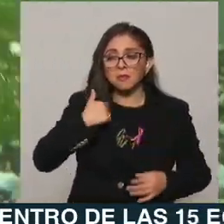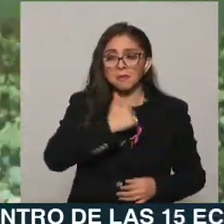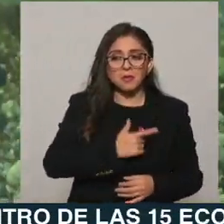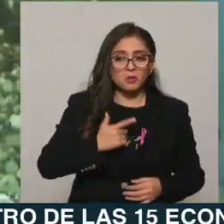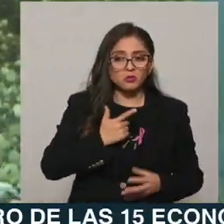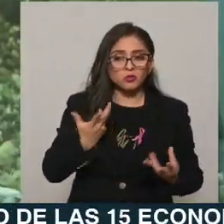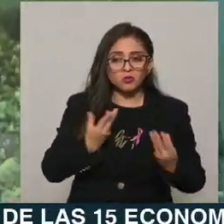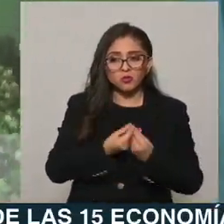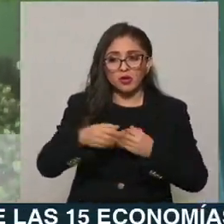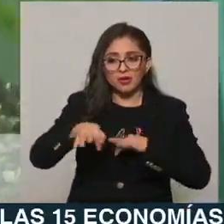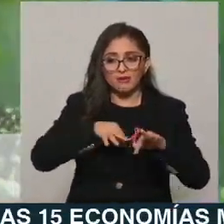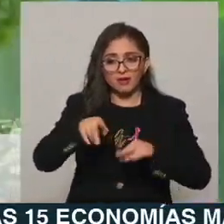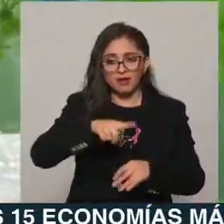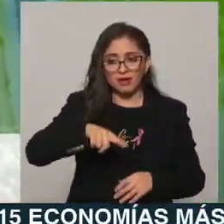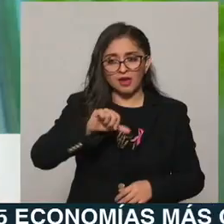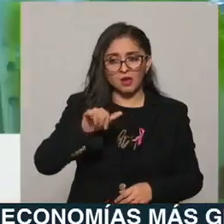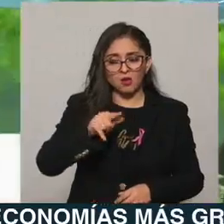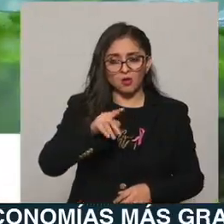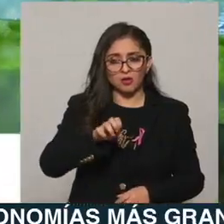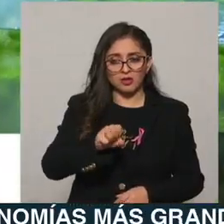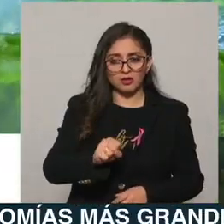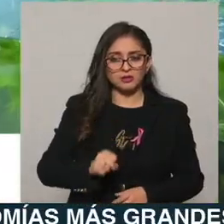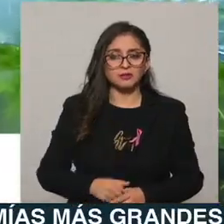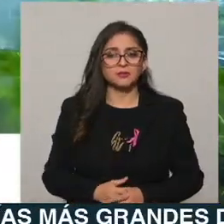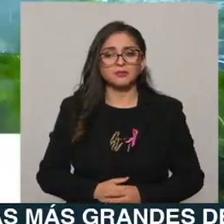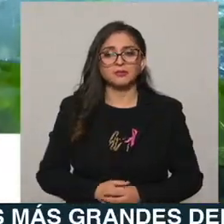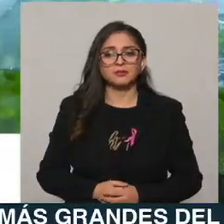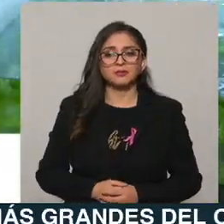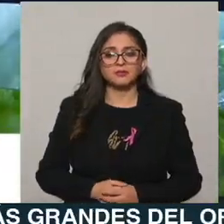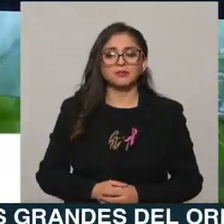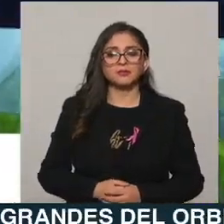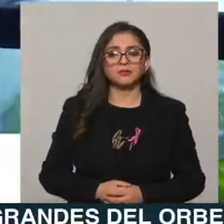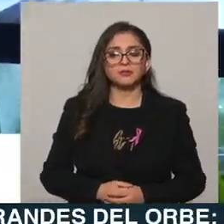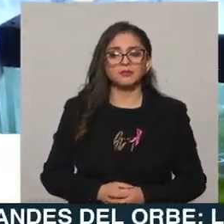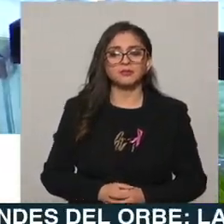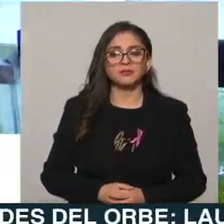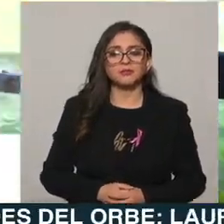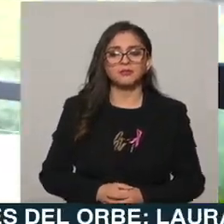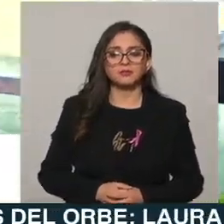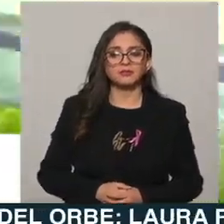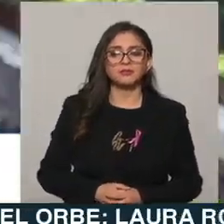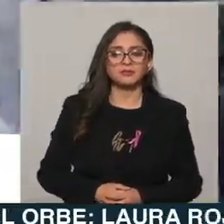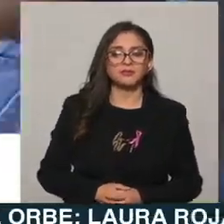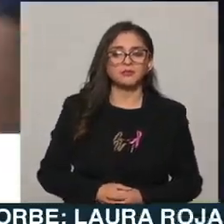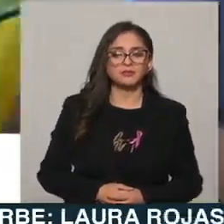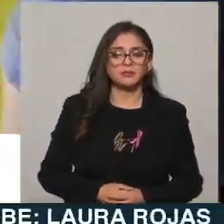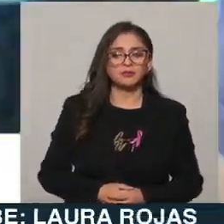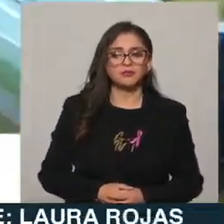trabajar con ellos. Con imágenes de Jorge Barajas, Iraíz Morquecho, 21 Noticias.